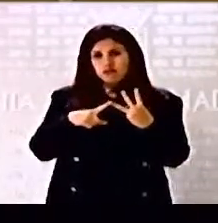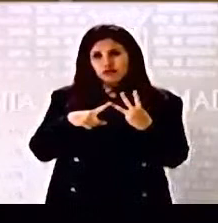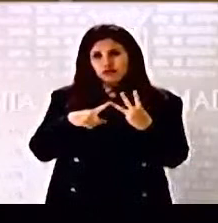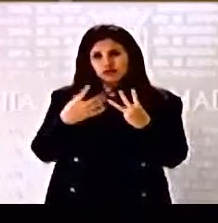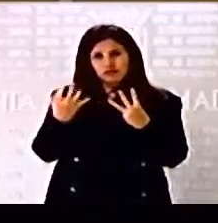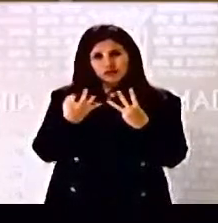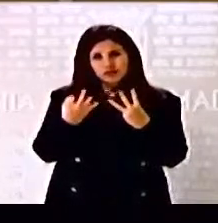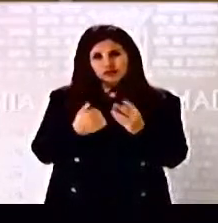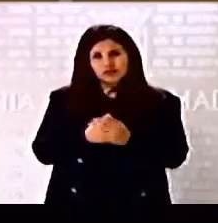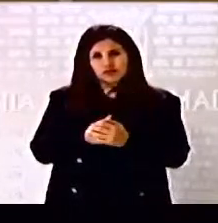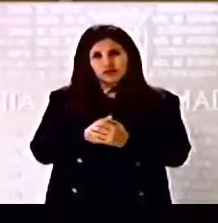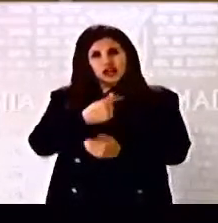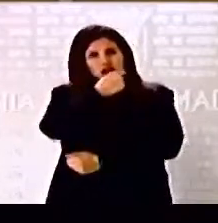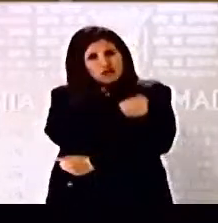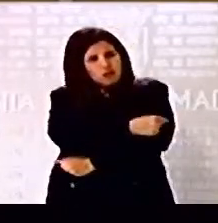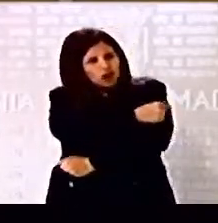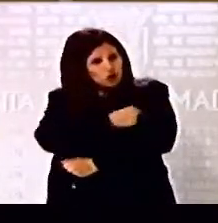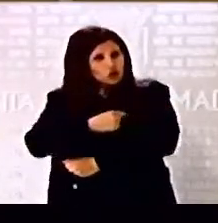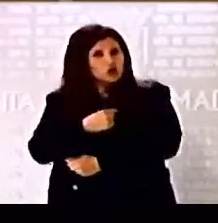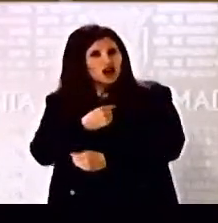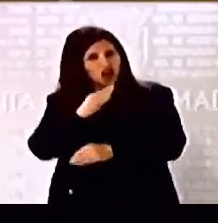a la vacunación